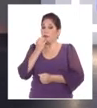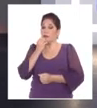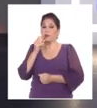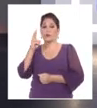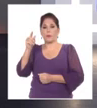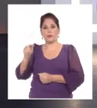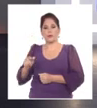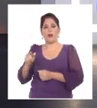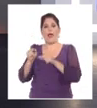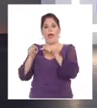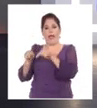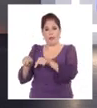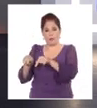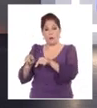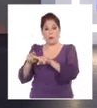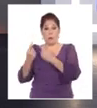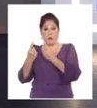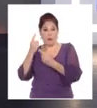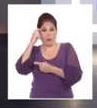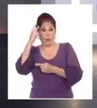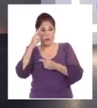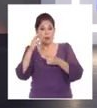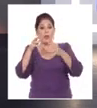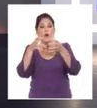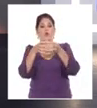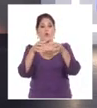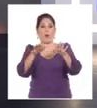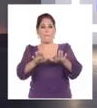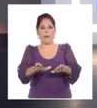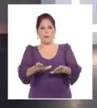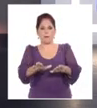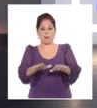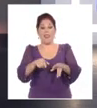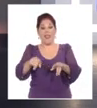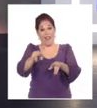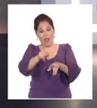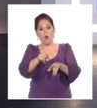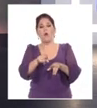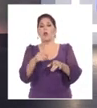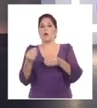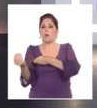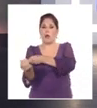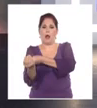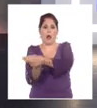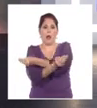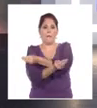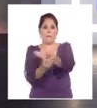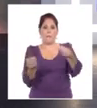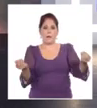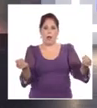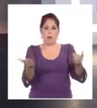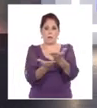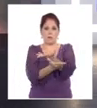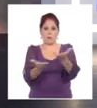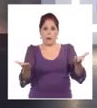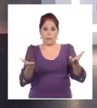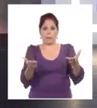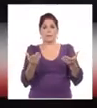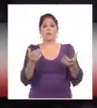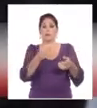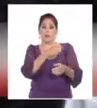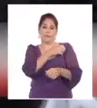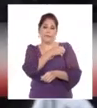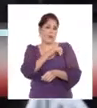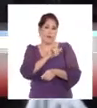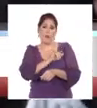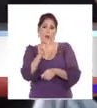gaza tras la ofensiva lanzada por el grupo de resistencia islámica jamás y la posterior agresión por parte de tel avif hace más de un mes la treintena